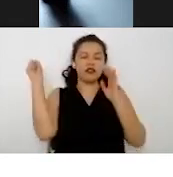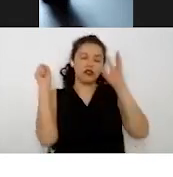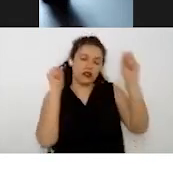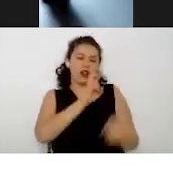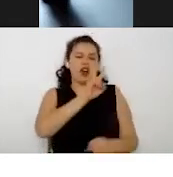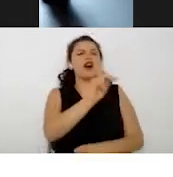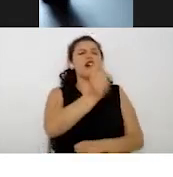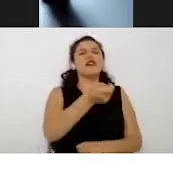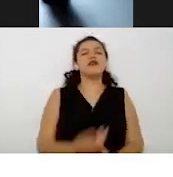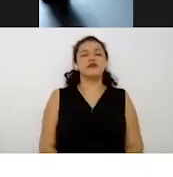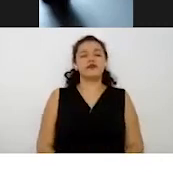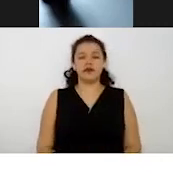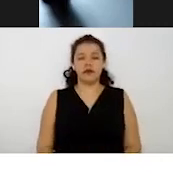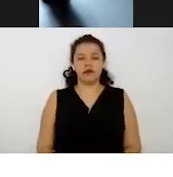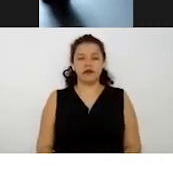venía?